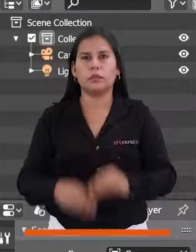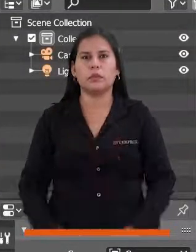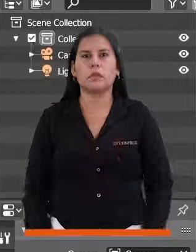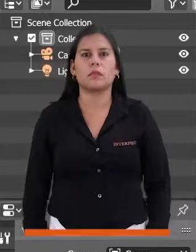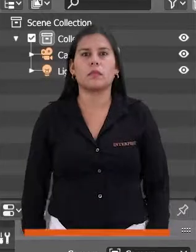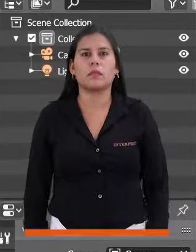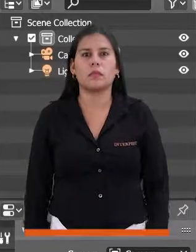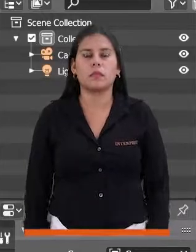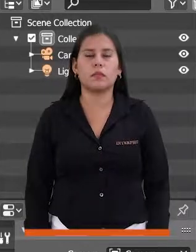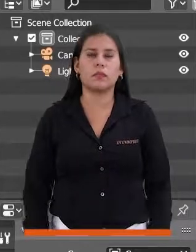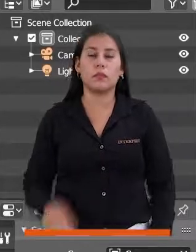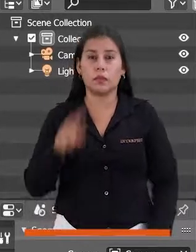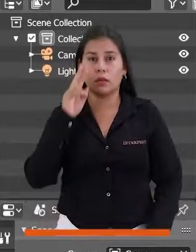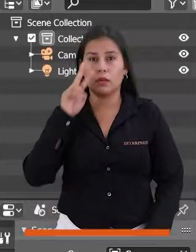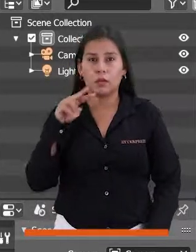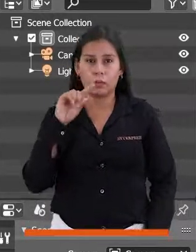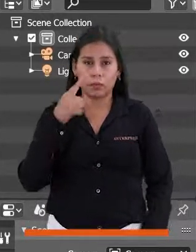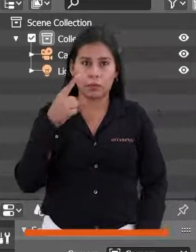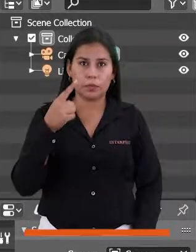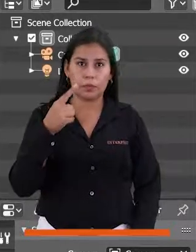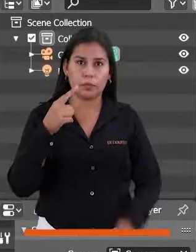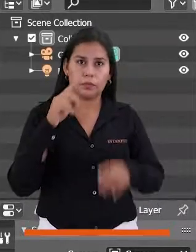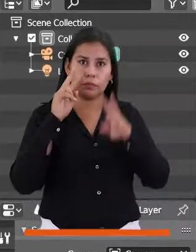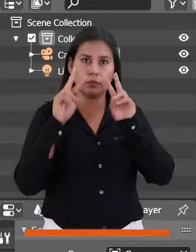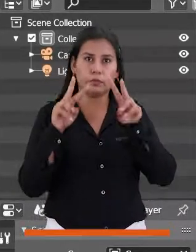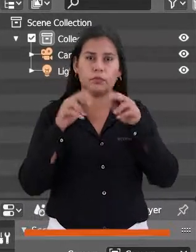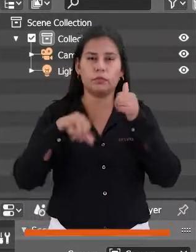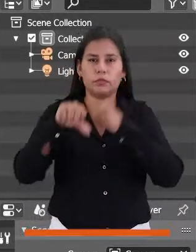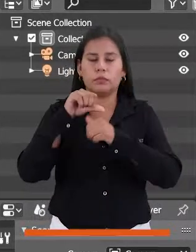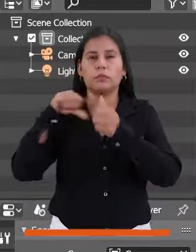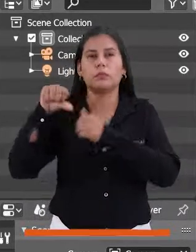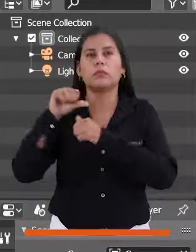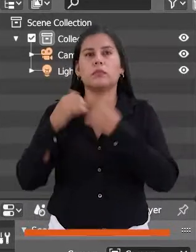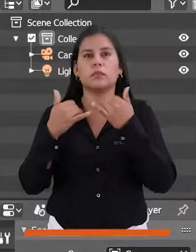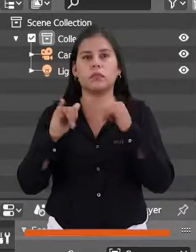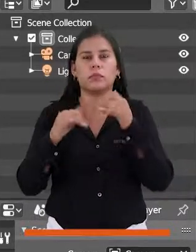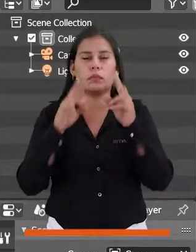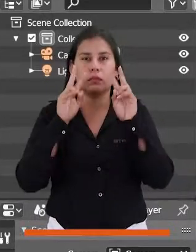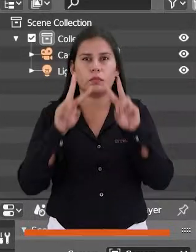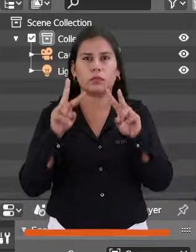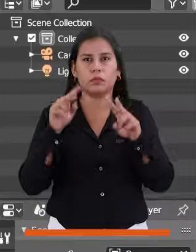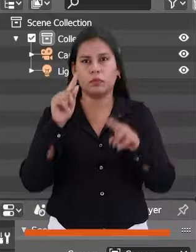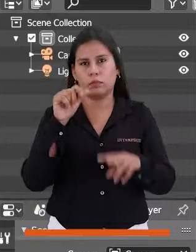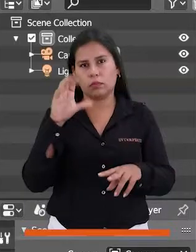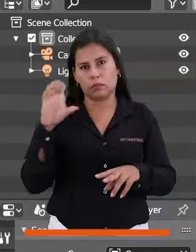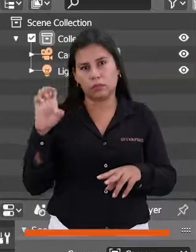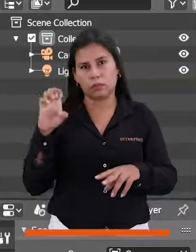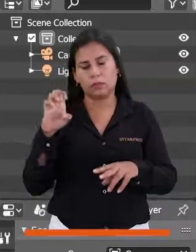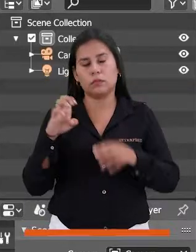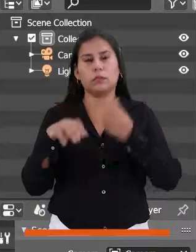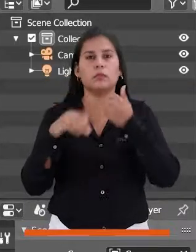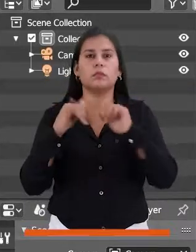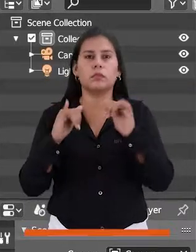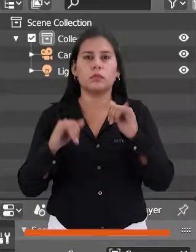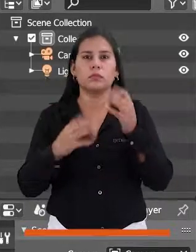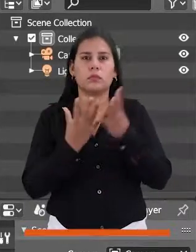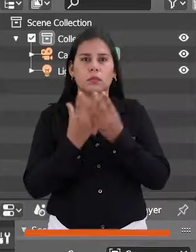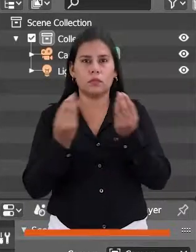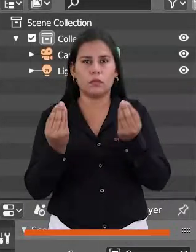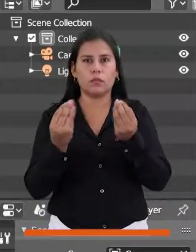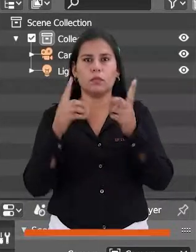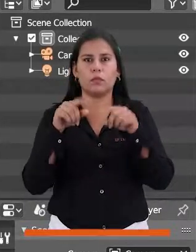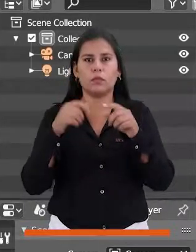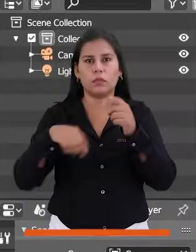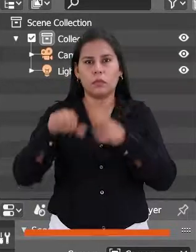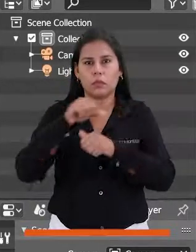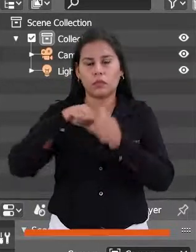entrar entonces a ver un primer modificador. Es el modificador de Subdivision Surface, ¿sí? O es la subdivisión